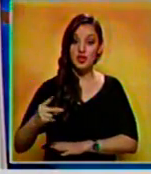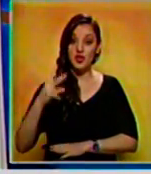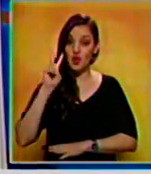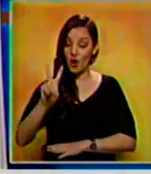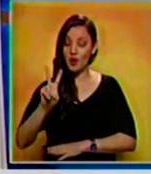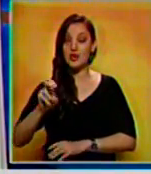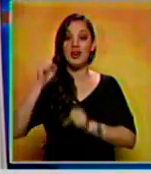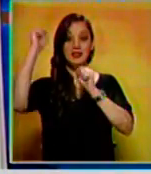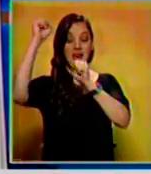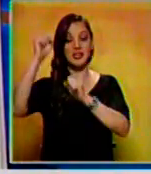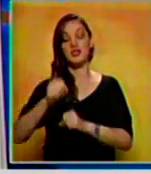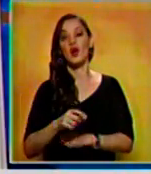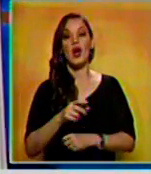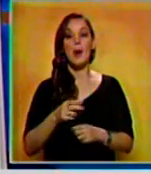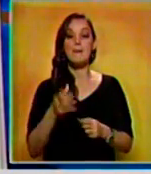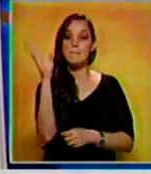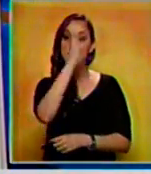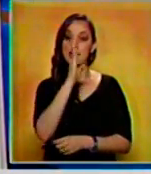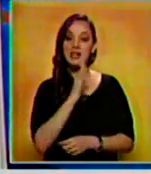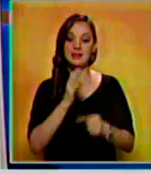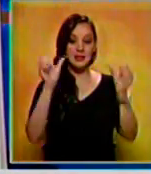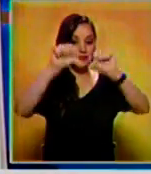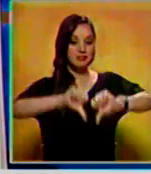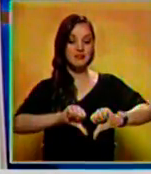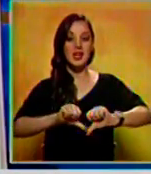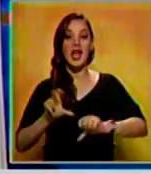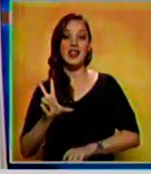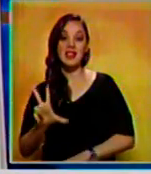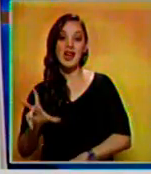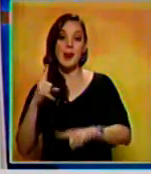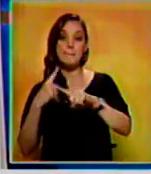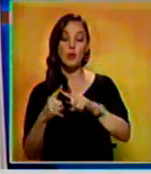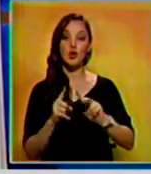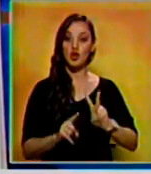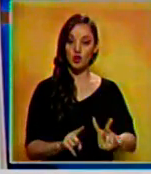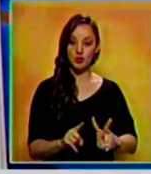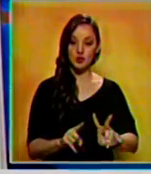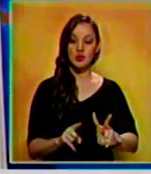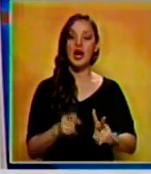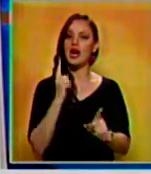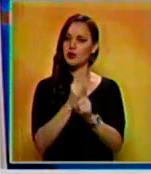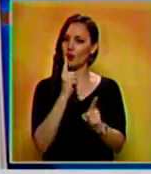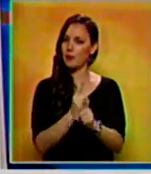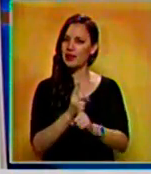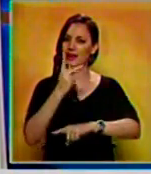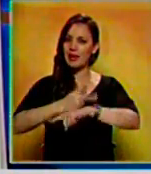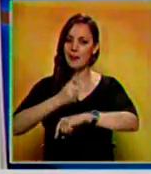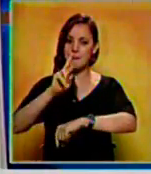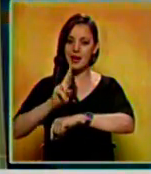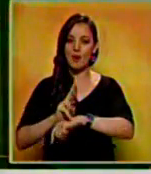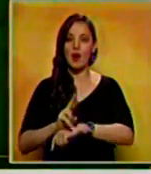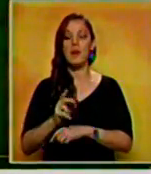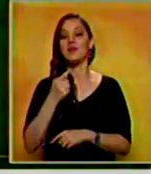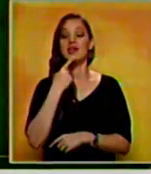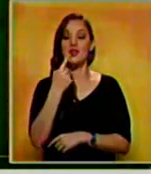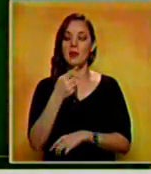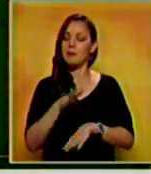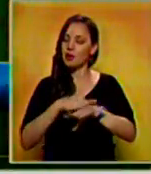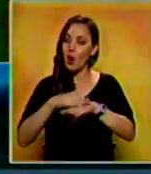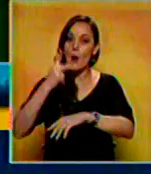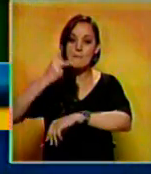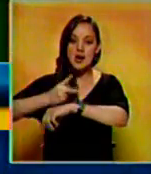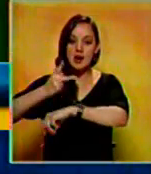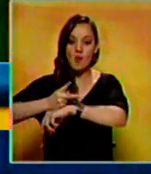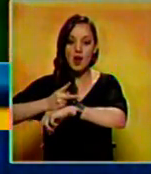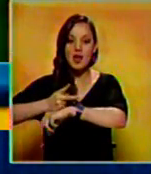derrotando a Brasil 3-2 en el campeonato suramericano categoría sub-17 que se disputa en Paraguay. Los auriverdes picaron adelante en